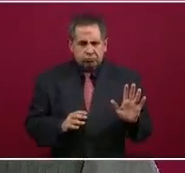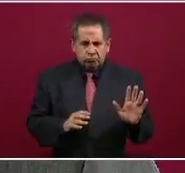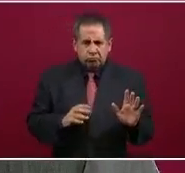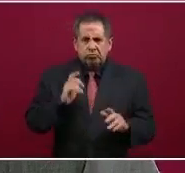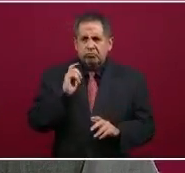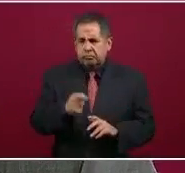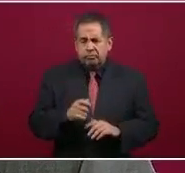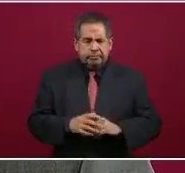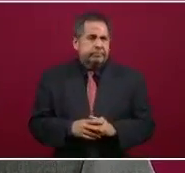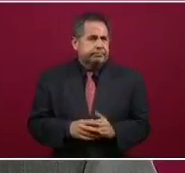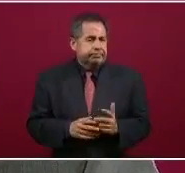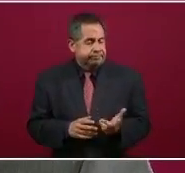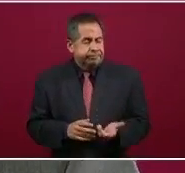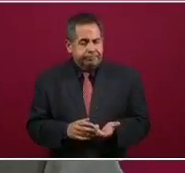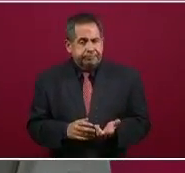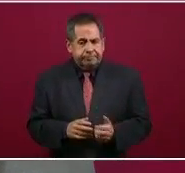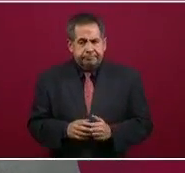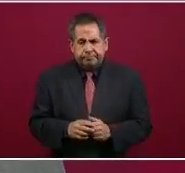pero sí